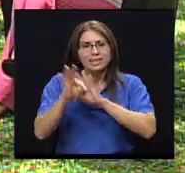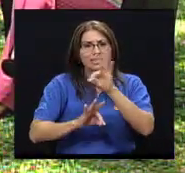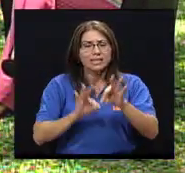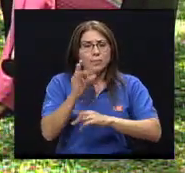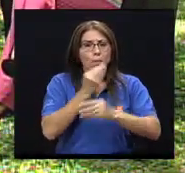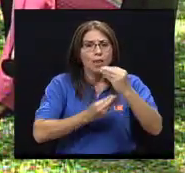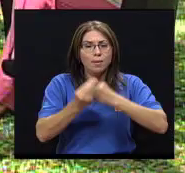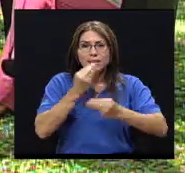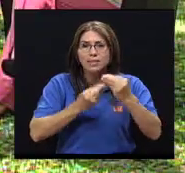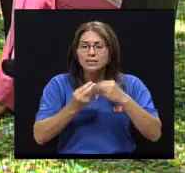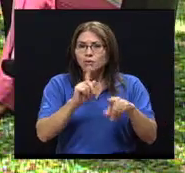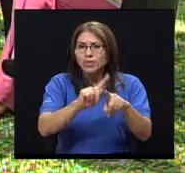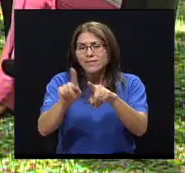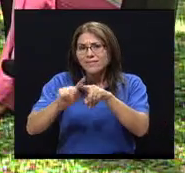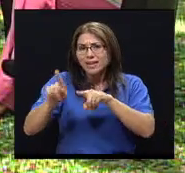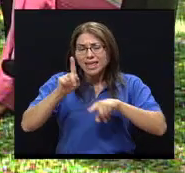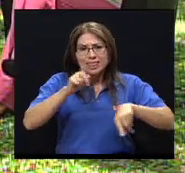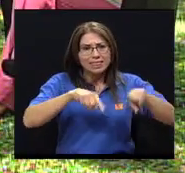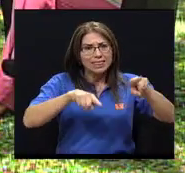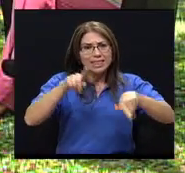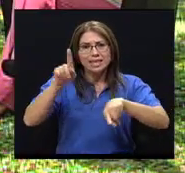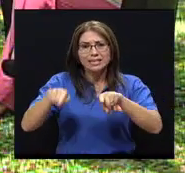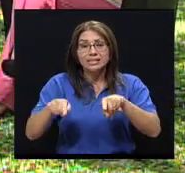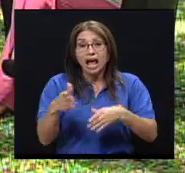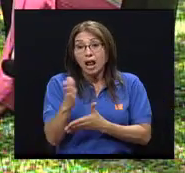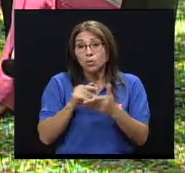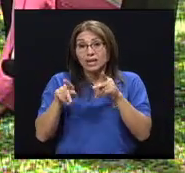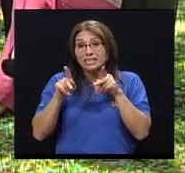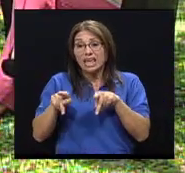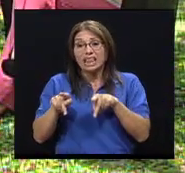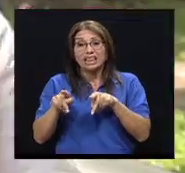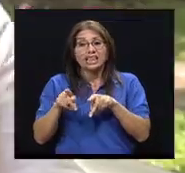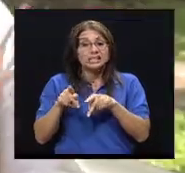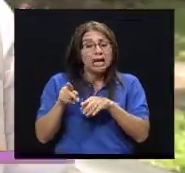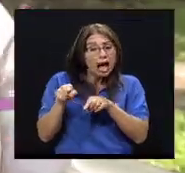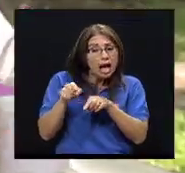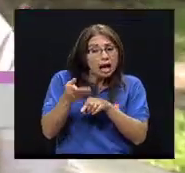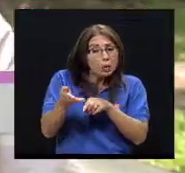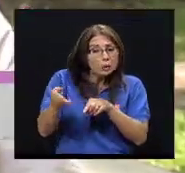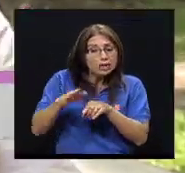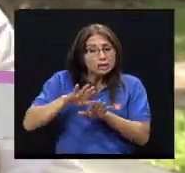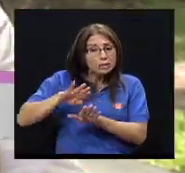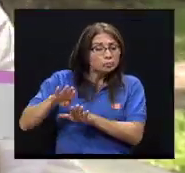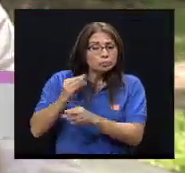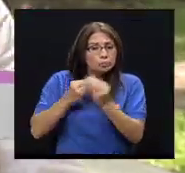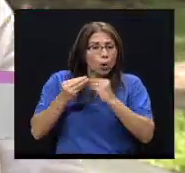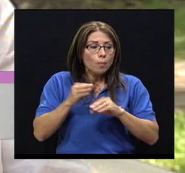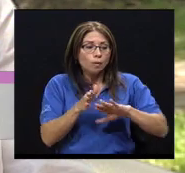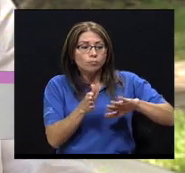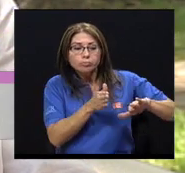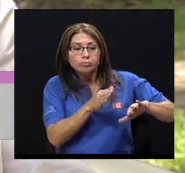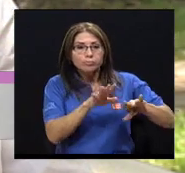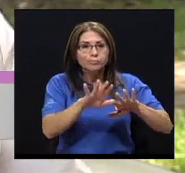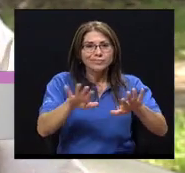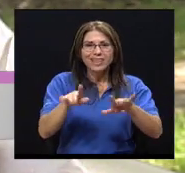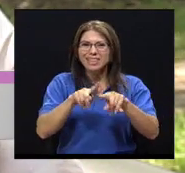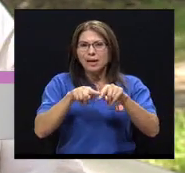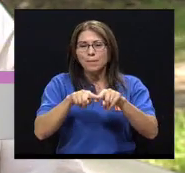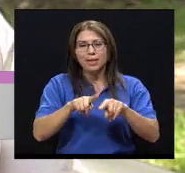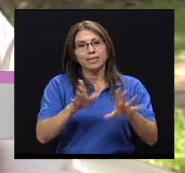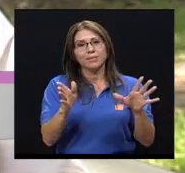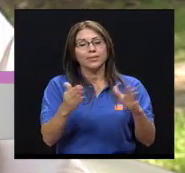de alimentaciones, gentes que omiten ciertas cosas, que incluyen ciertas otras cosas. Y bueno,